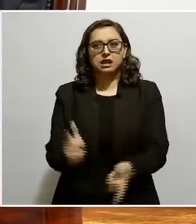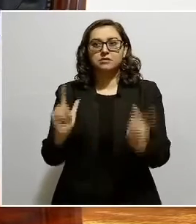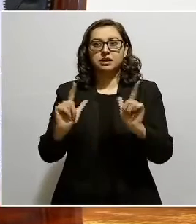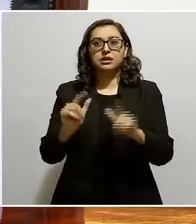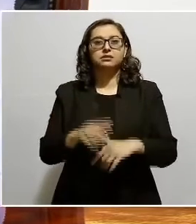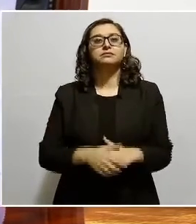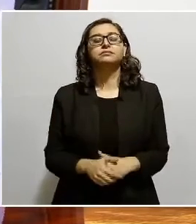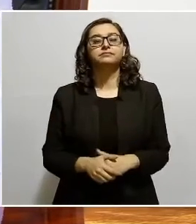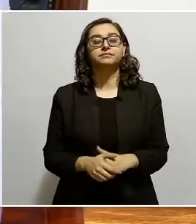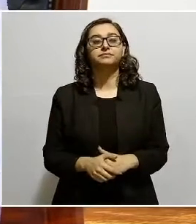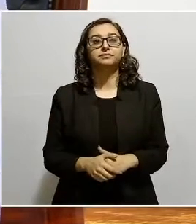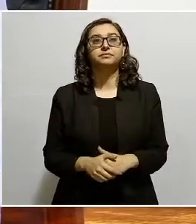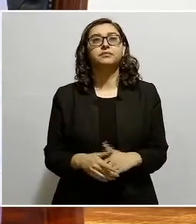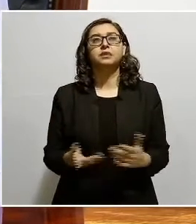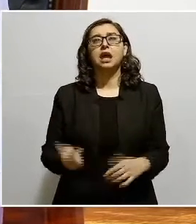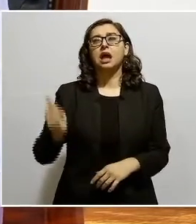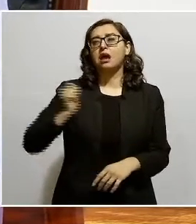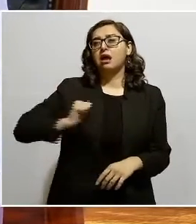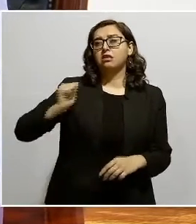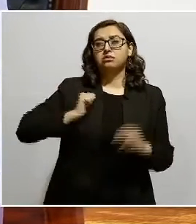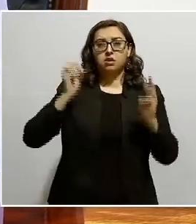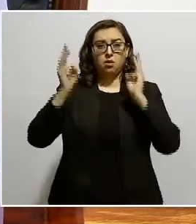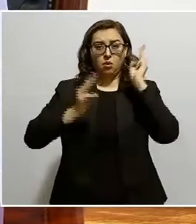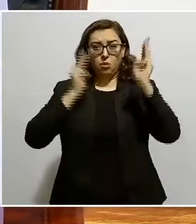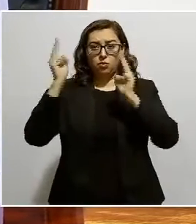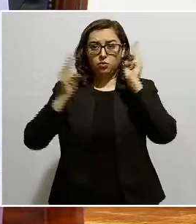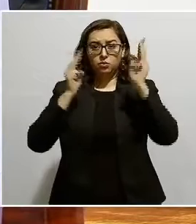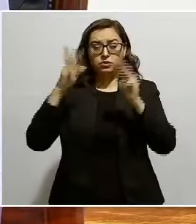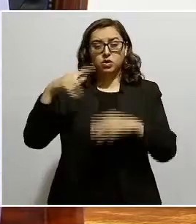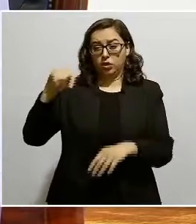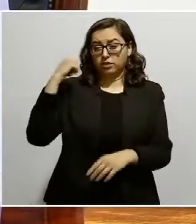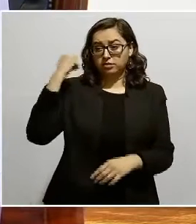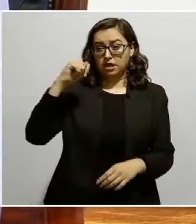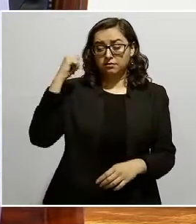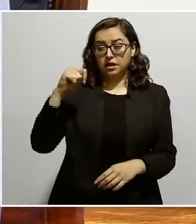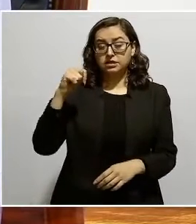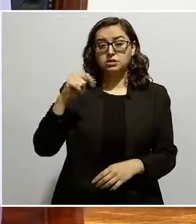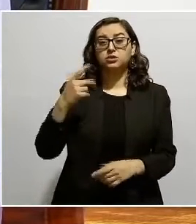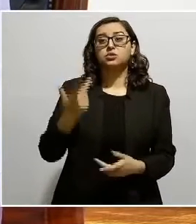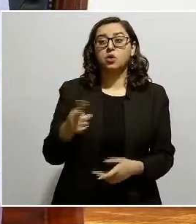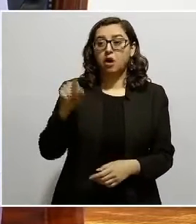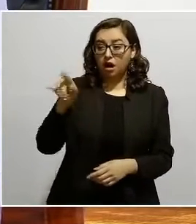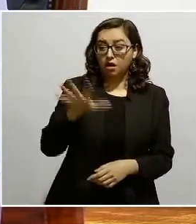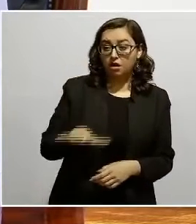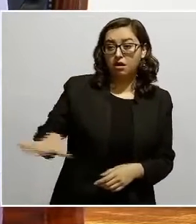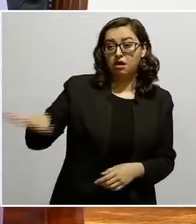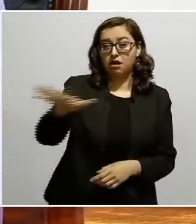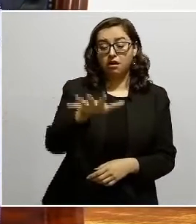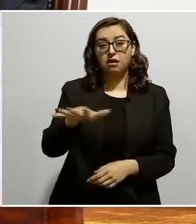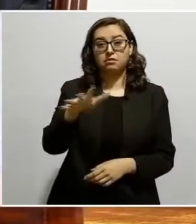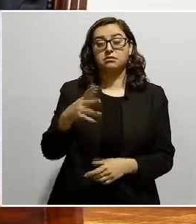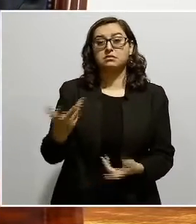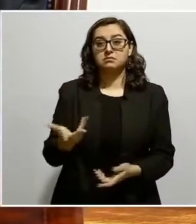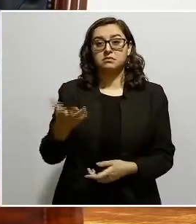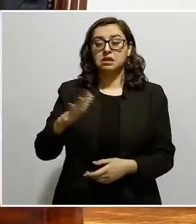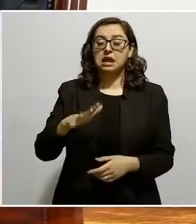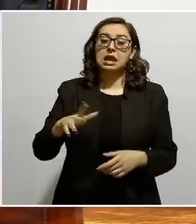primera vez en el antiguo Museo de Tabasco, ubicado en la Plaza de Armas de